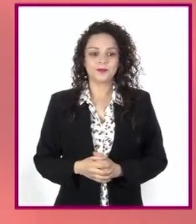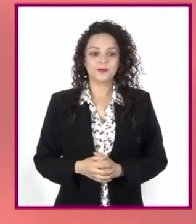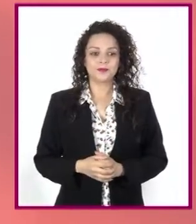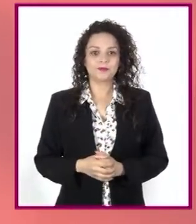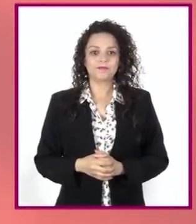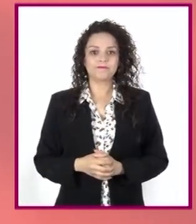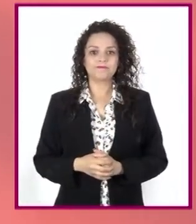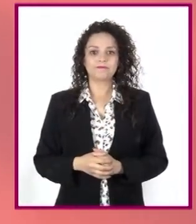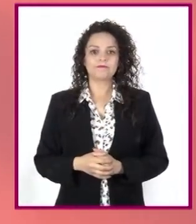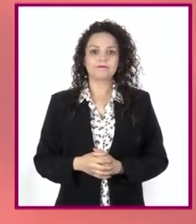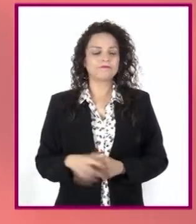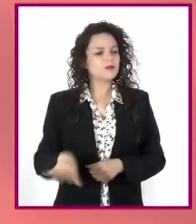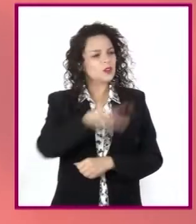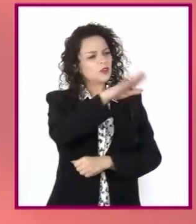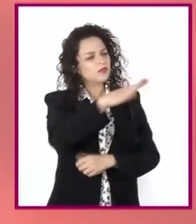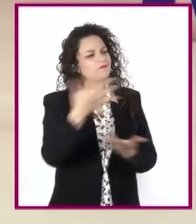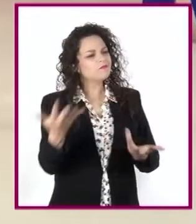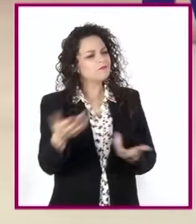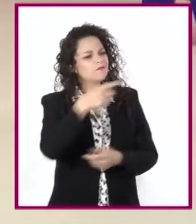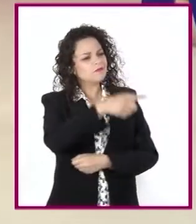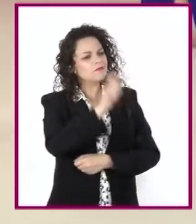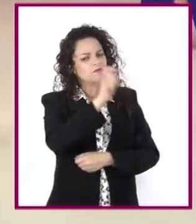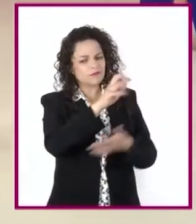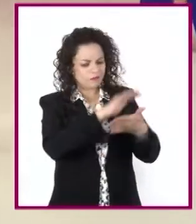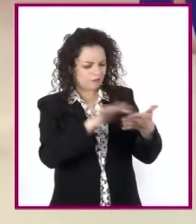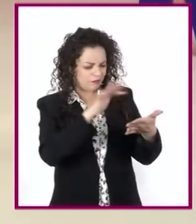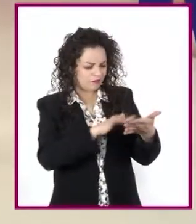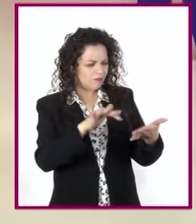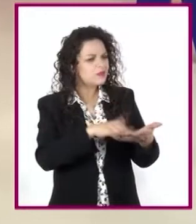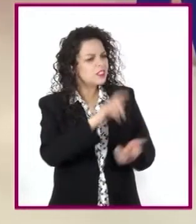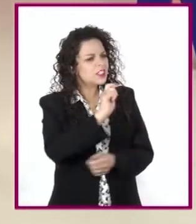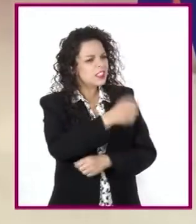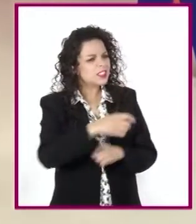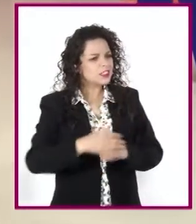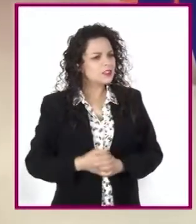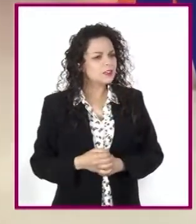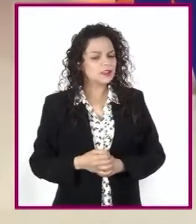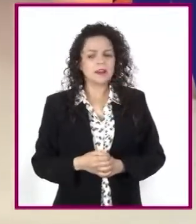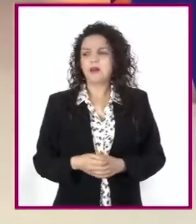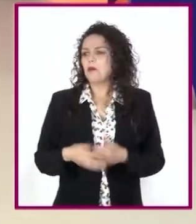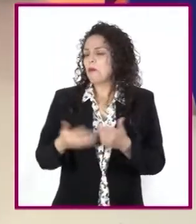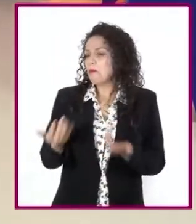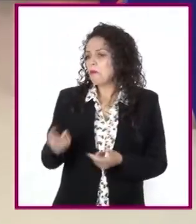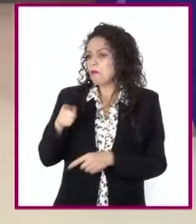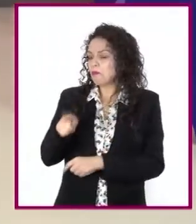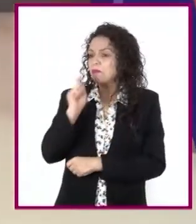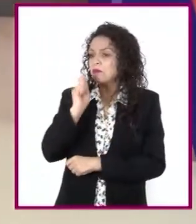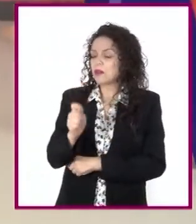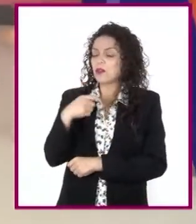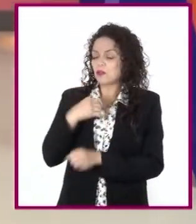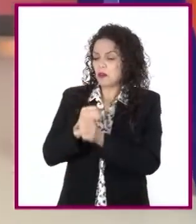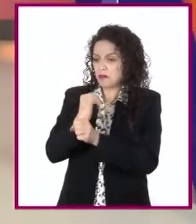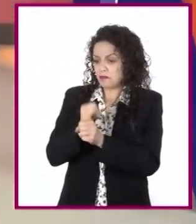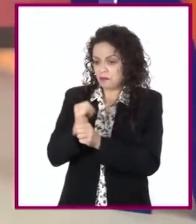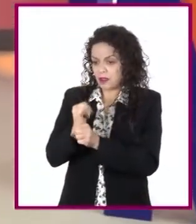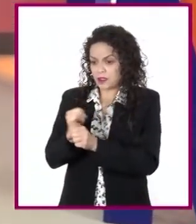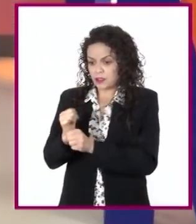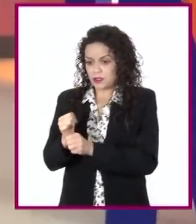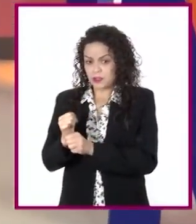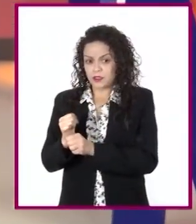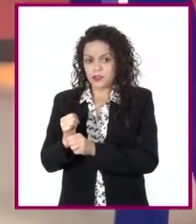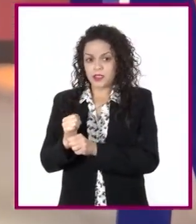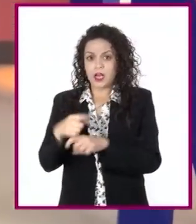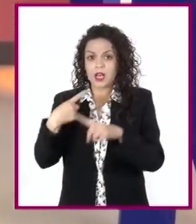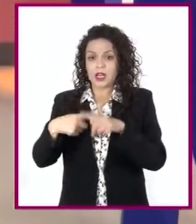Enrique, ¿qué son esas hojas que les...? Bueno, son el resultado de una investigación hecha por uno de